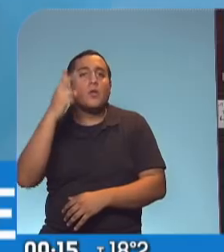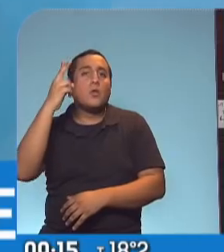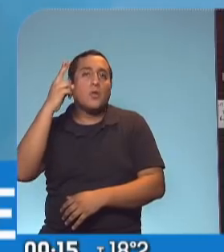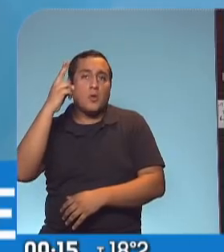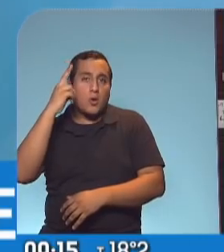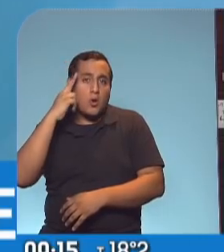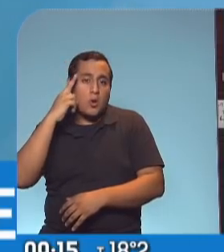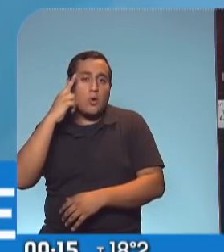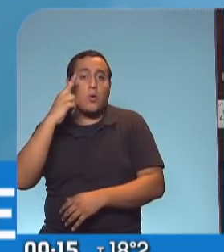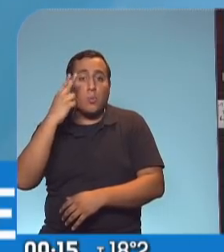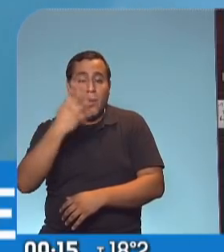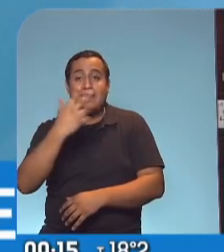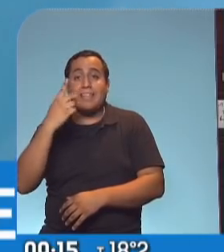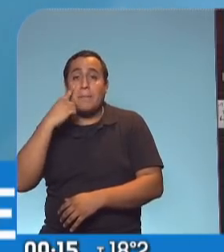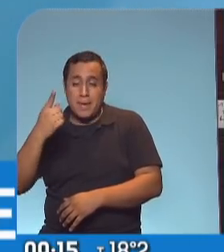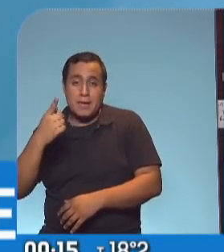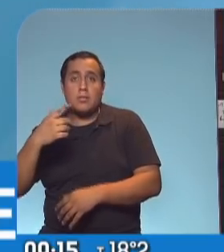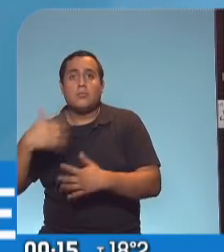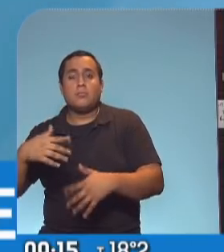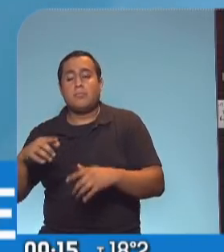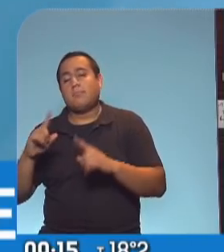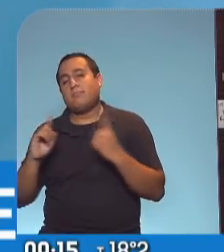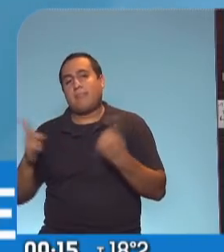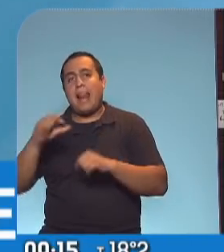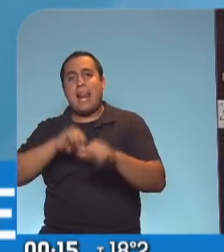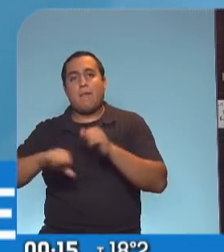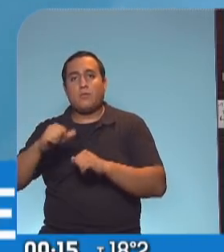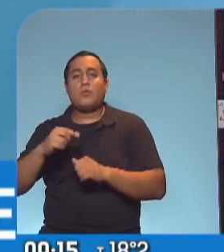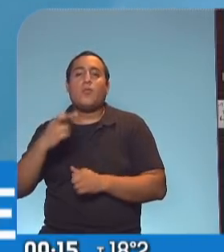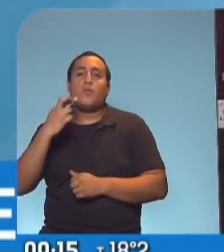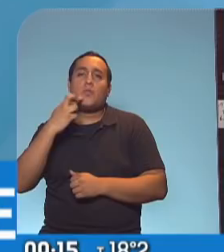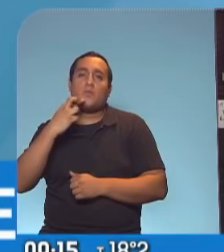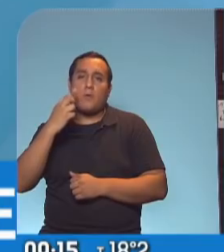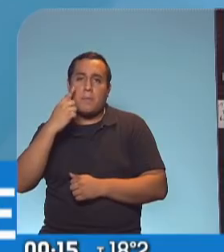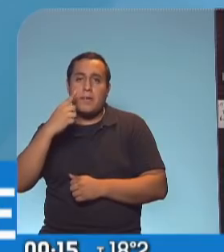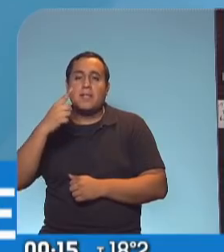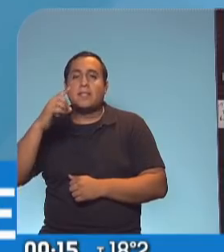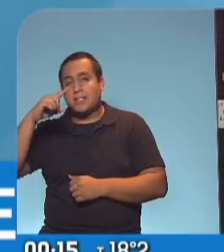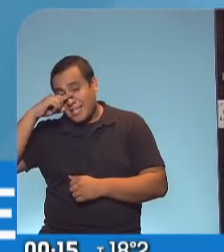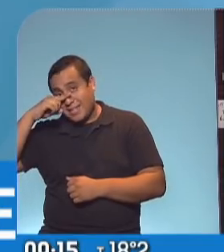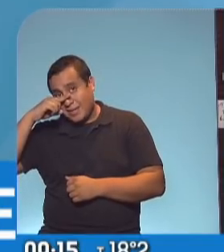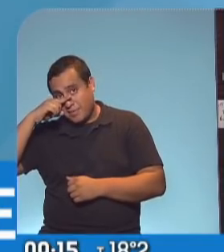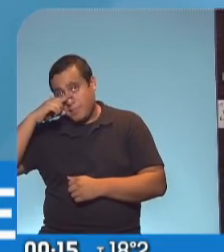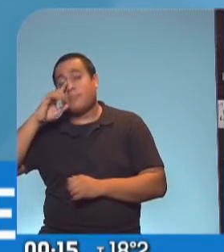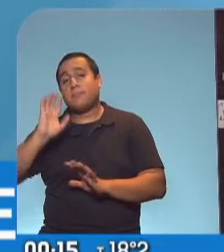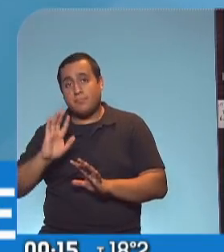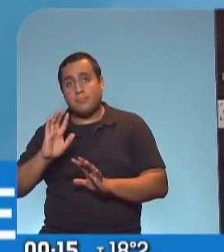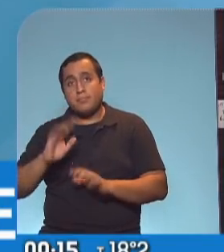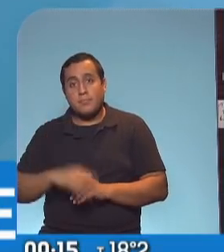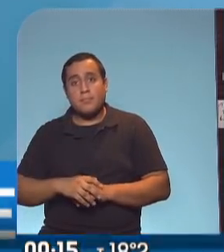43.497 casos, confirmados por laboratorio 19.007, con 10 defunciones, y